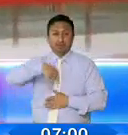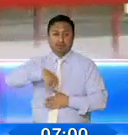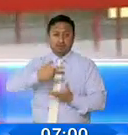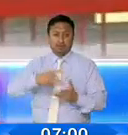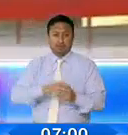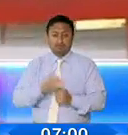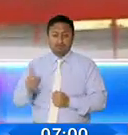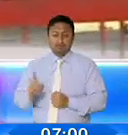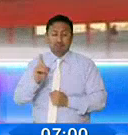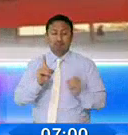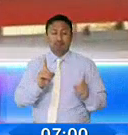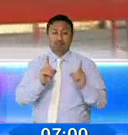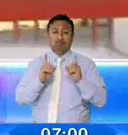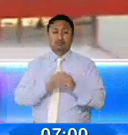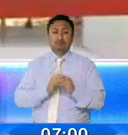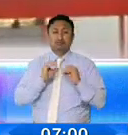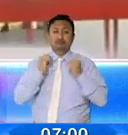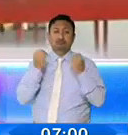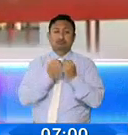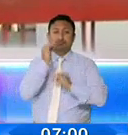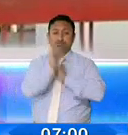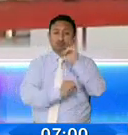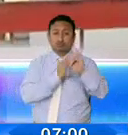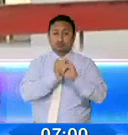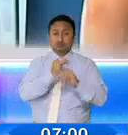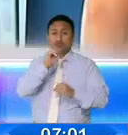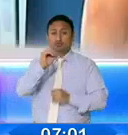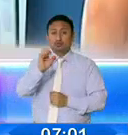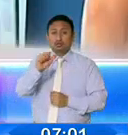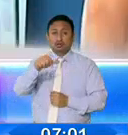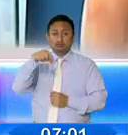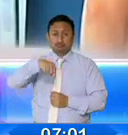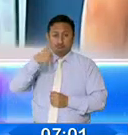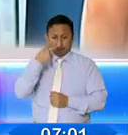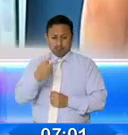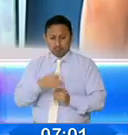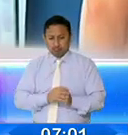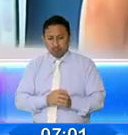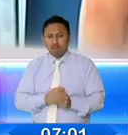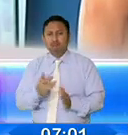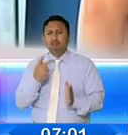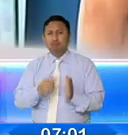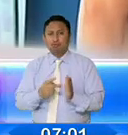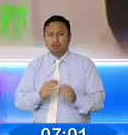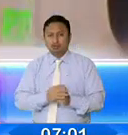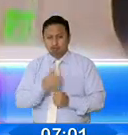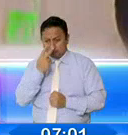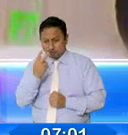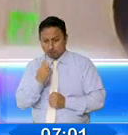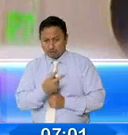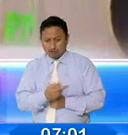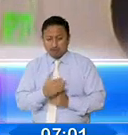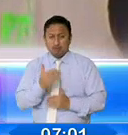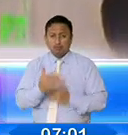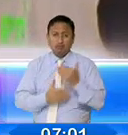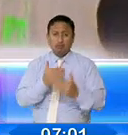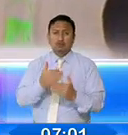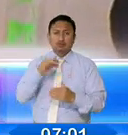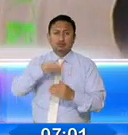una delegación de observadores de la OEA, con el fin de constatar de cerca el proceso de